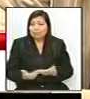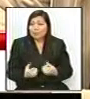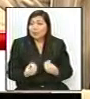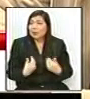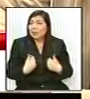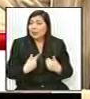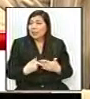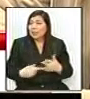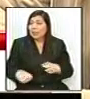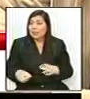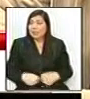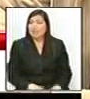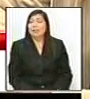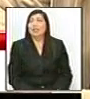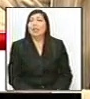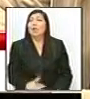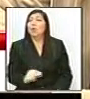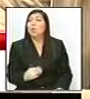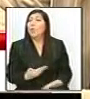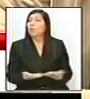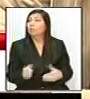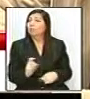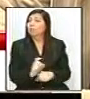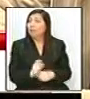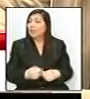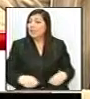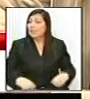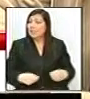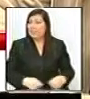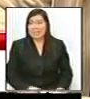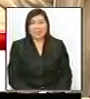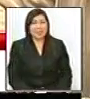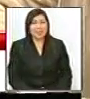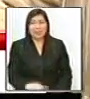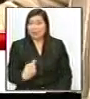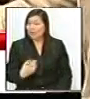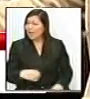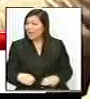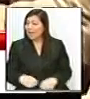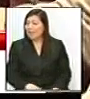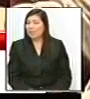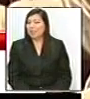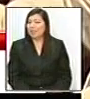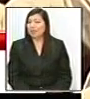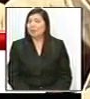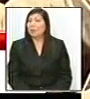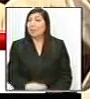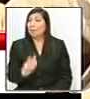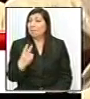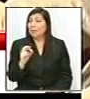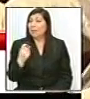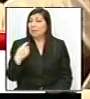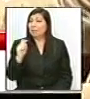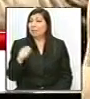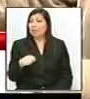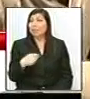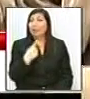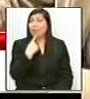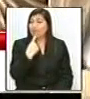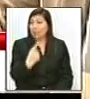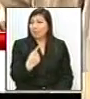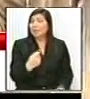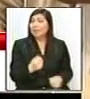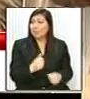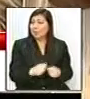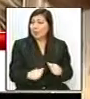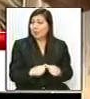debe de ser y no hay capacidad de gasto. Solo se ha ejecutado un 20% y lo dicen las